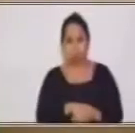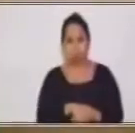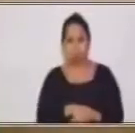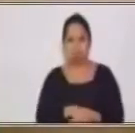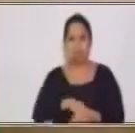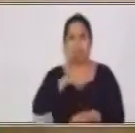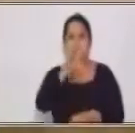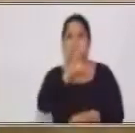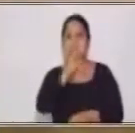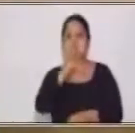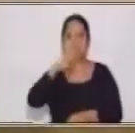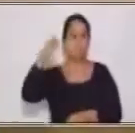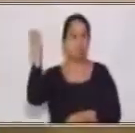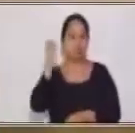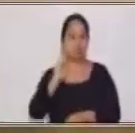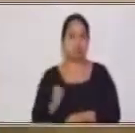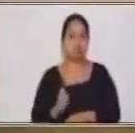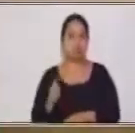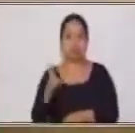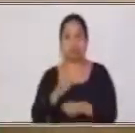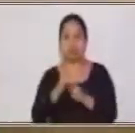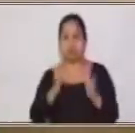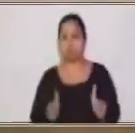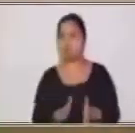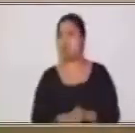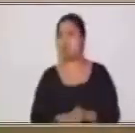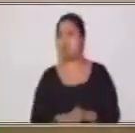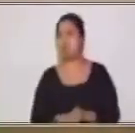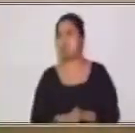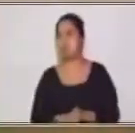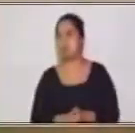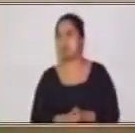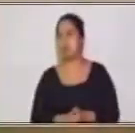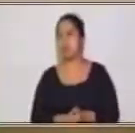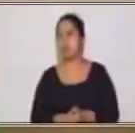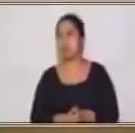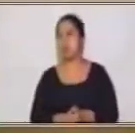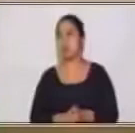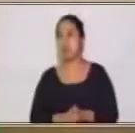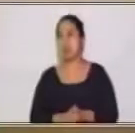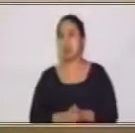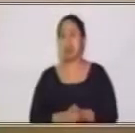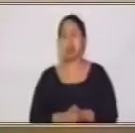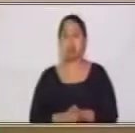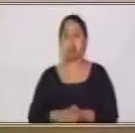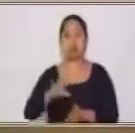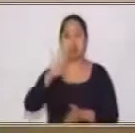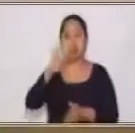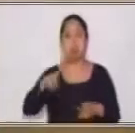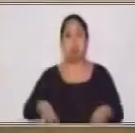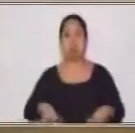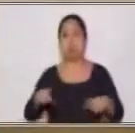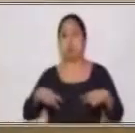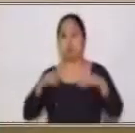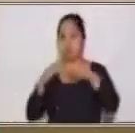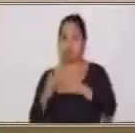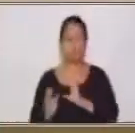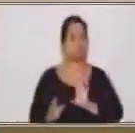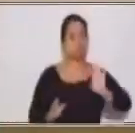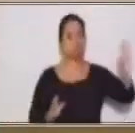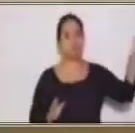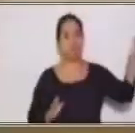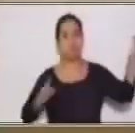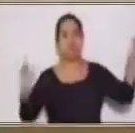100% guatemalteca esta película. Entonces se queda corta Cuatro Vidas, porque El Sombrerón viene a